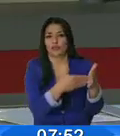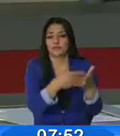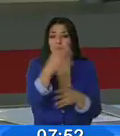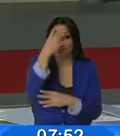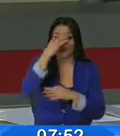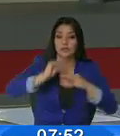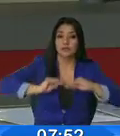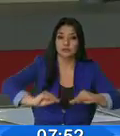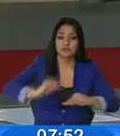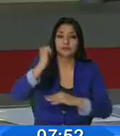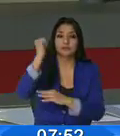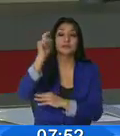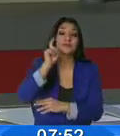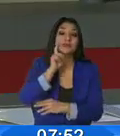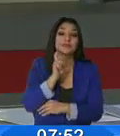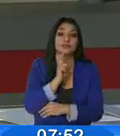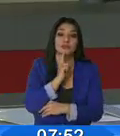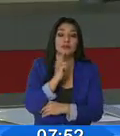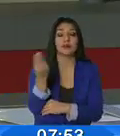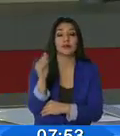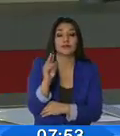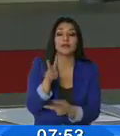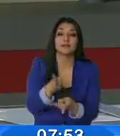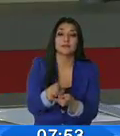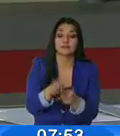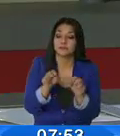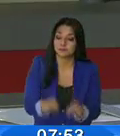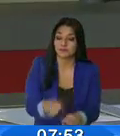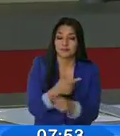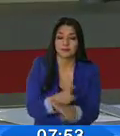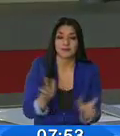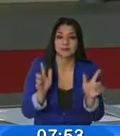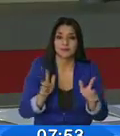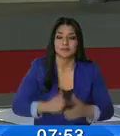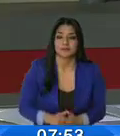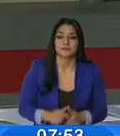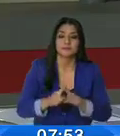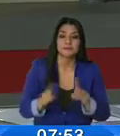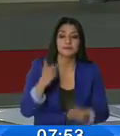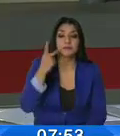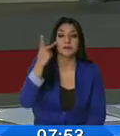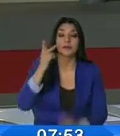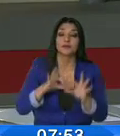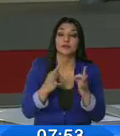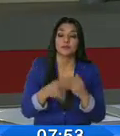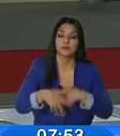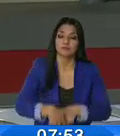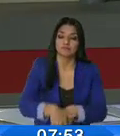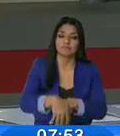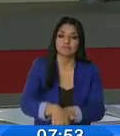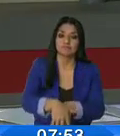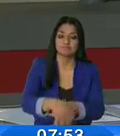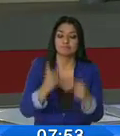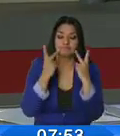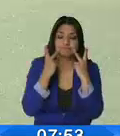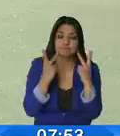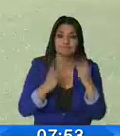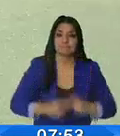los derechos sexuales y reproductivos de los adolescentes. Cientos de padres de familia marcharon en las calles. Veamos.